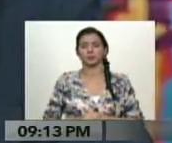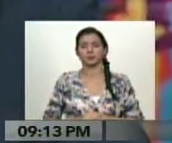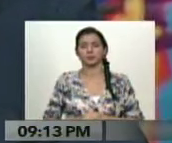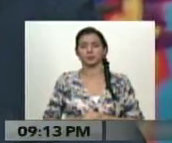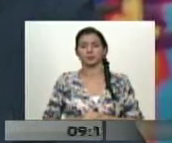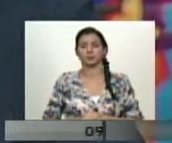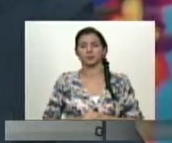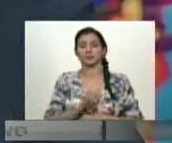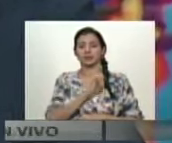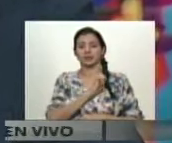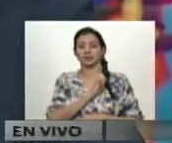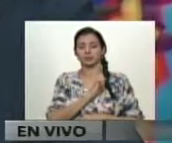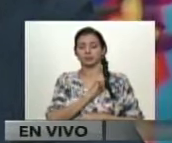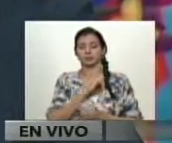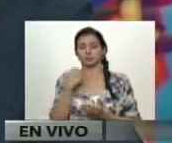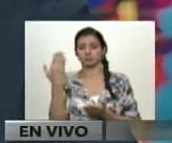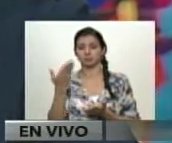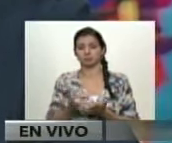de enero.